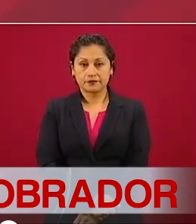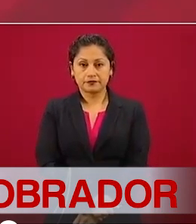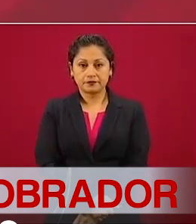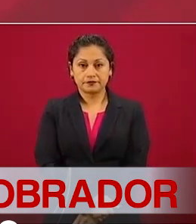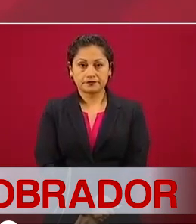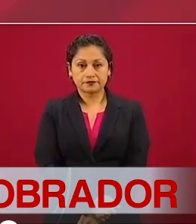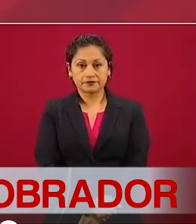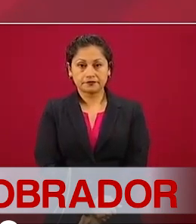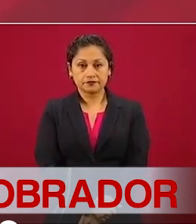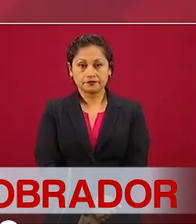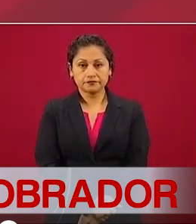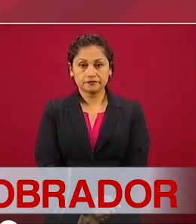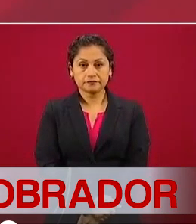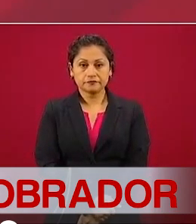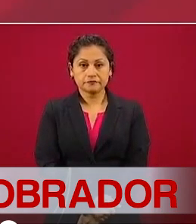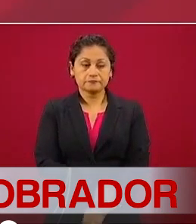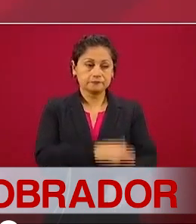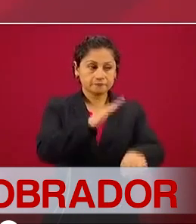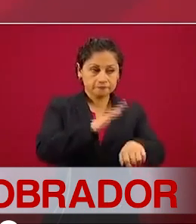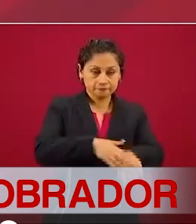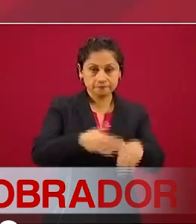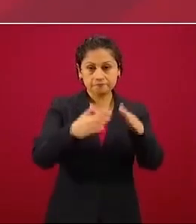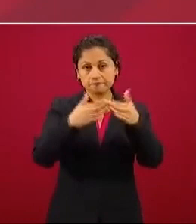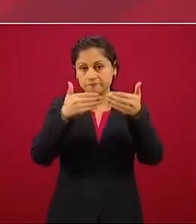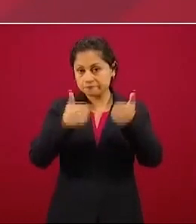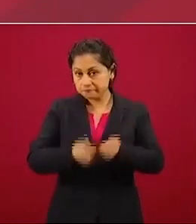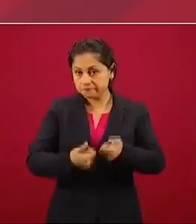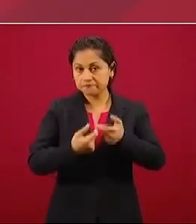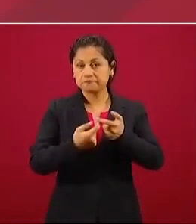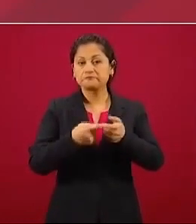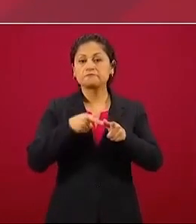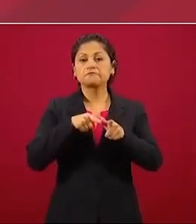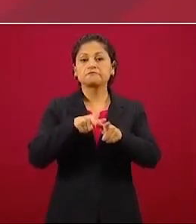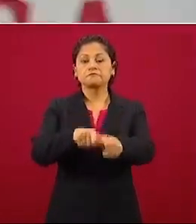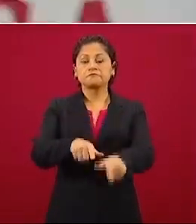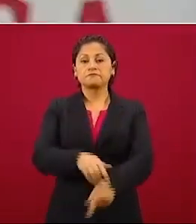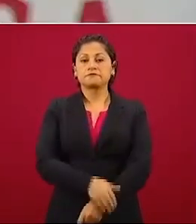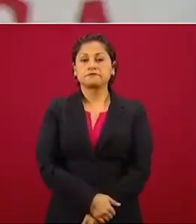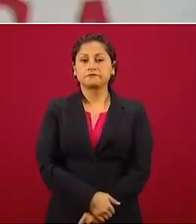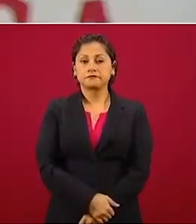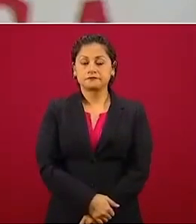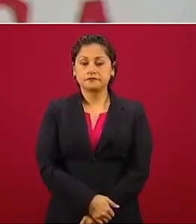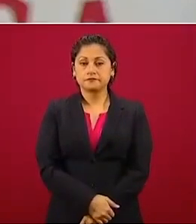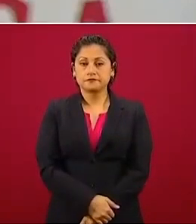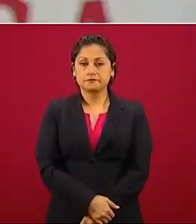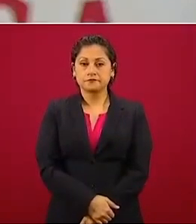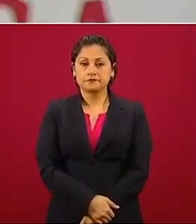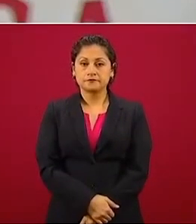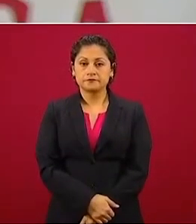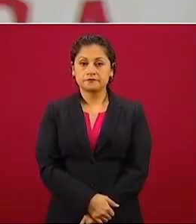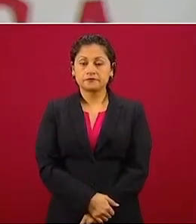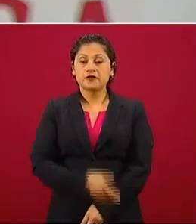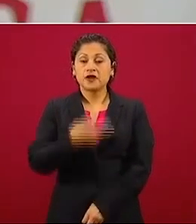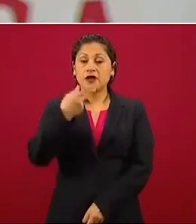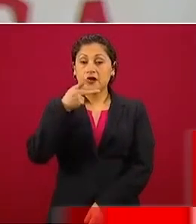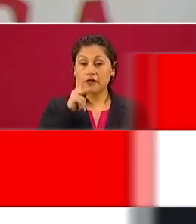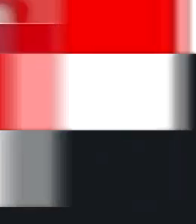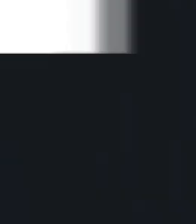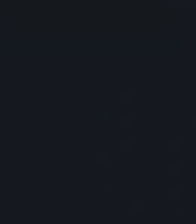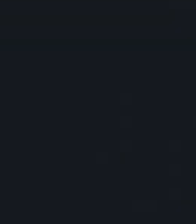el confinamiento, todo de manera voluntaria.